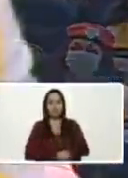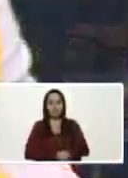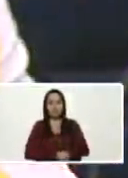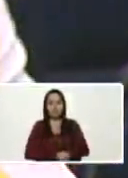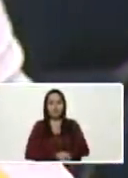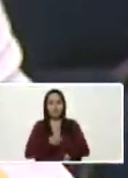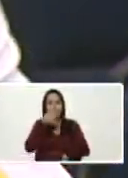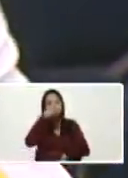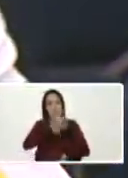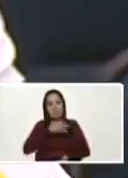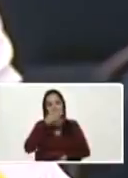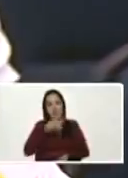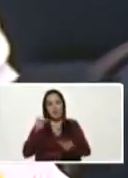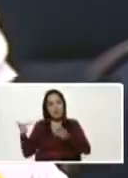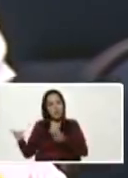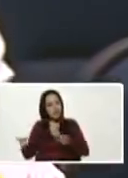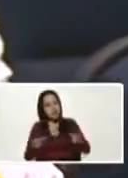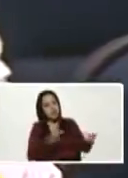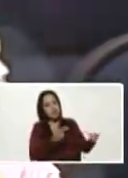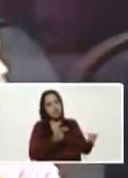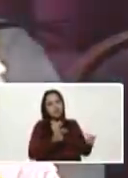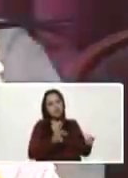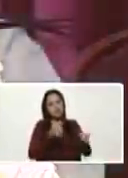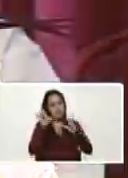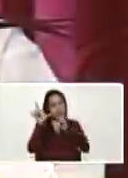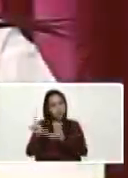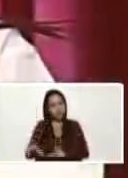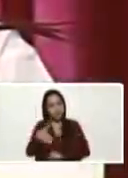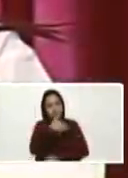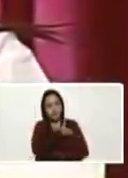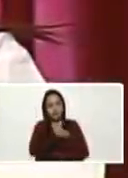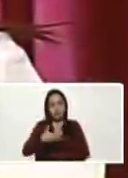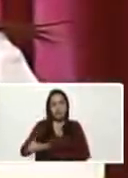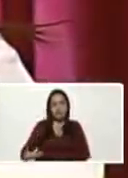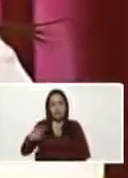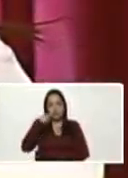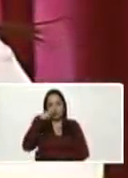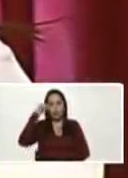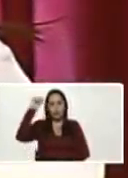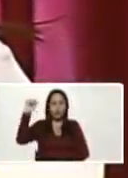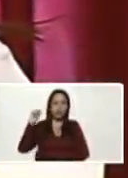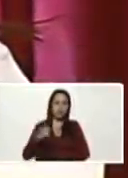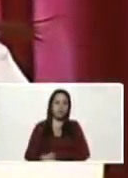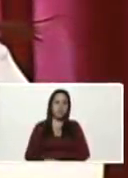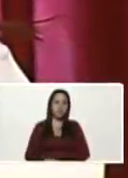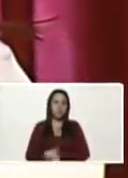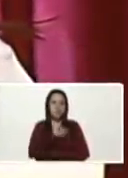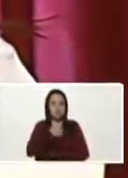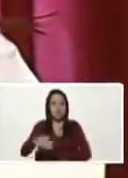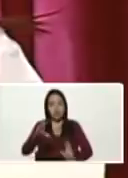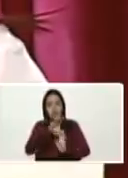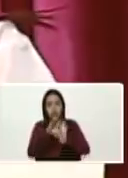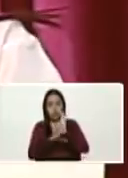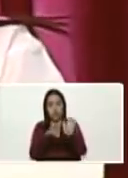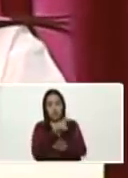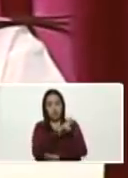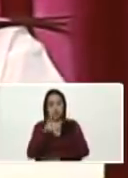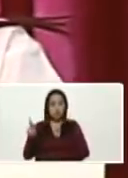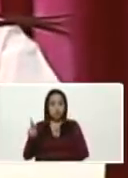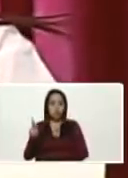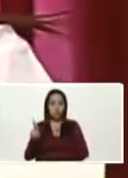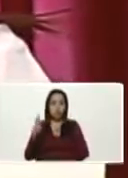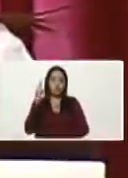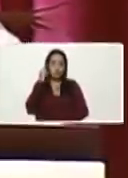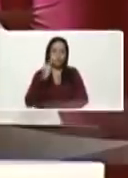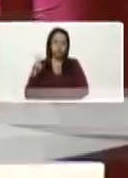Bienvenido, ciudadano Nicolás Maduro Moros, presidente constitucional de la República Bolivariana de Venezuela.